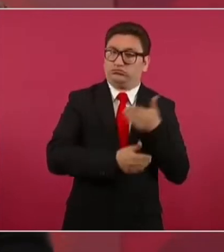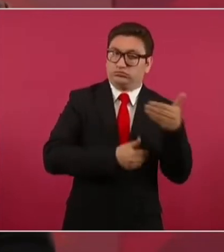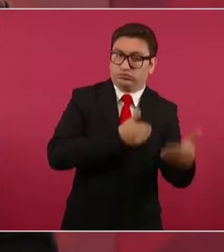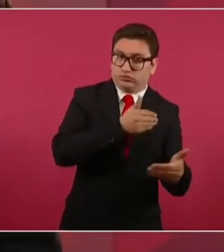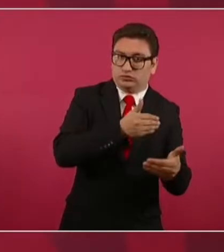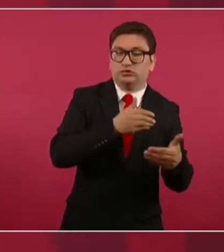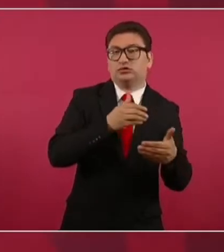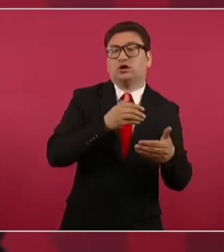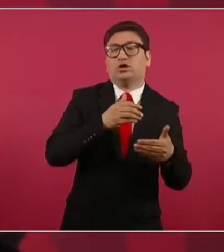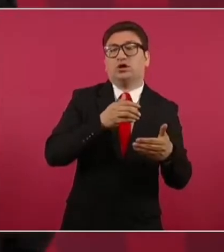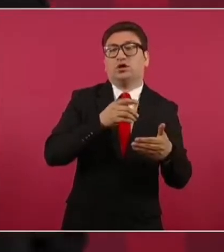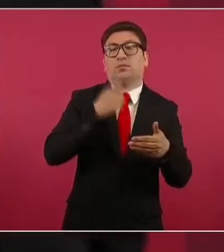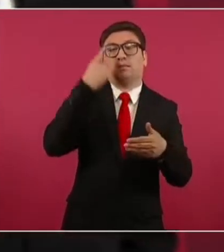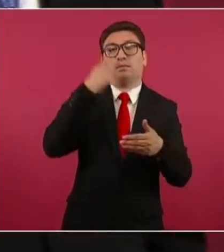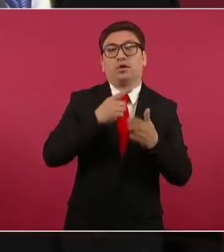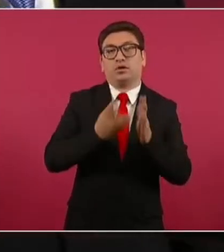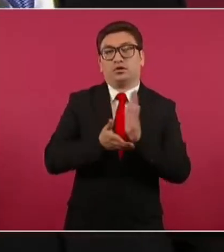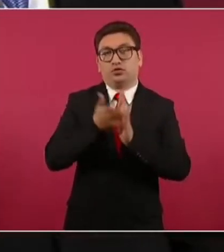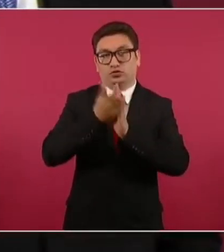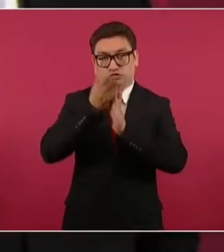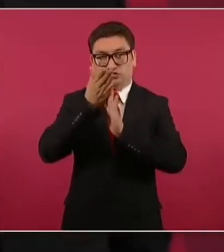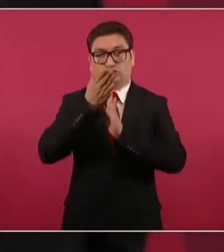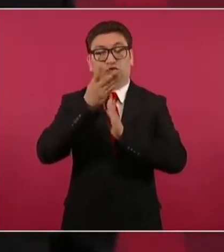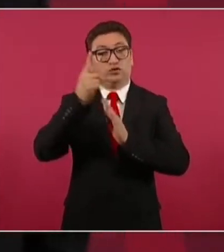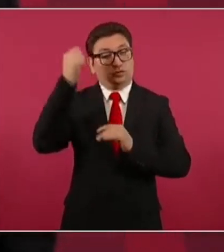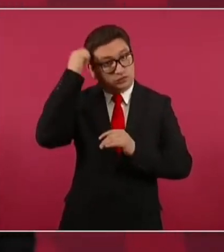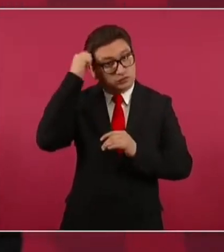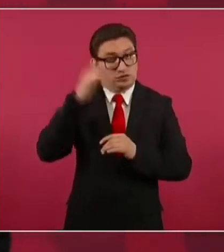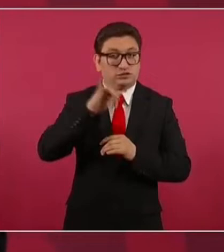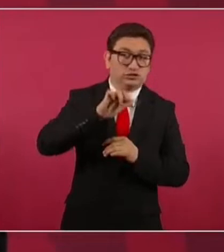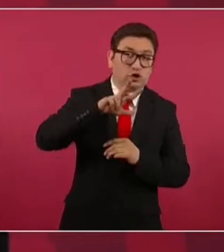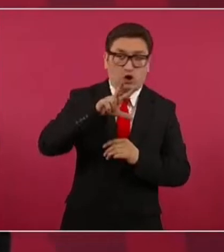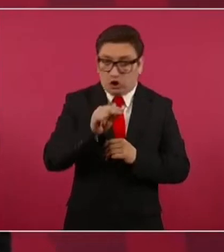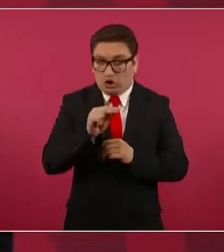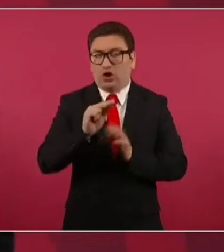o no con la construcción del aeropuerto de Texcoco.